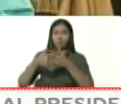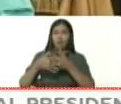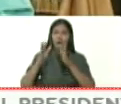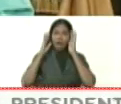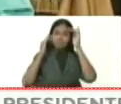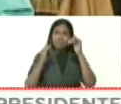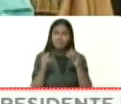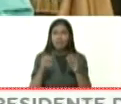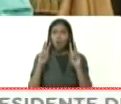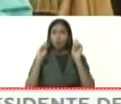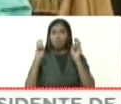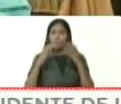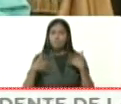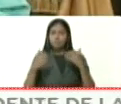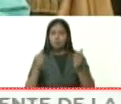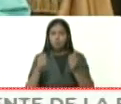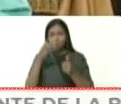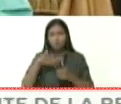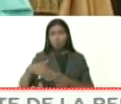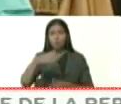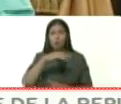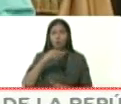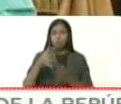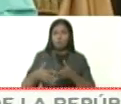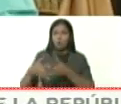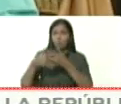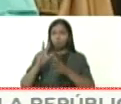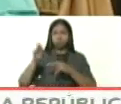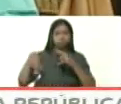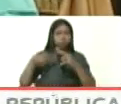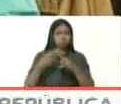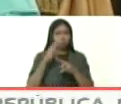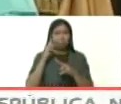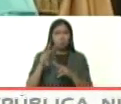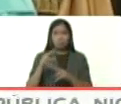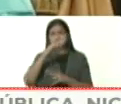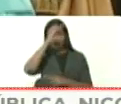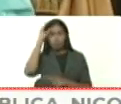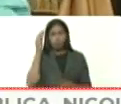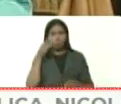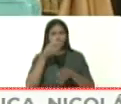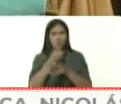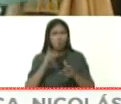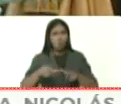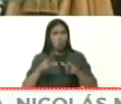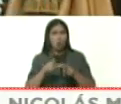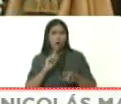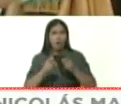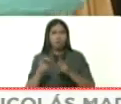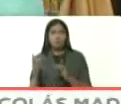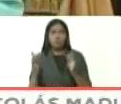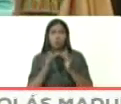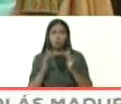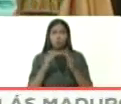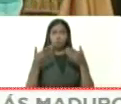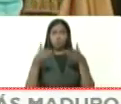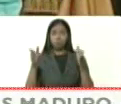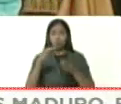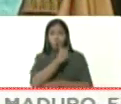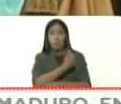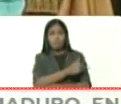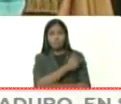atender los temas de salud del pueblo de Estados Unidos. Ustedes han visto a Donald Trump hacer un pase para inaugurar un